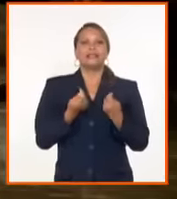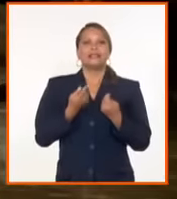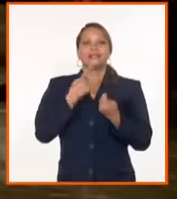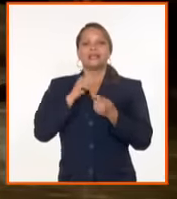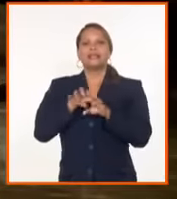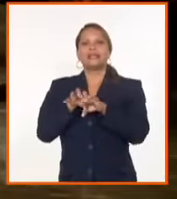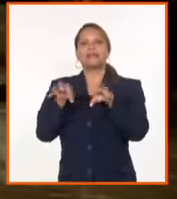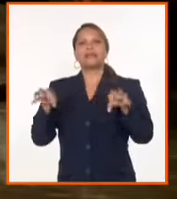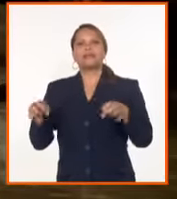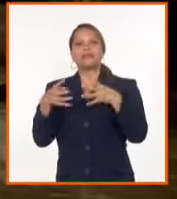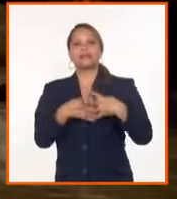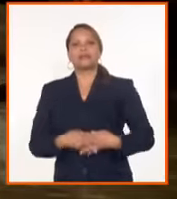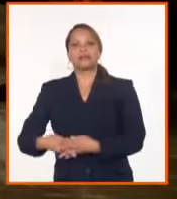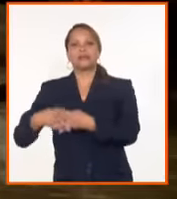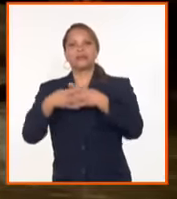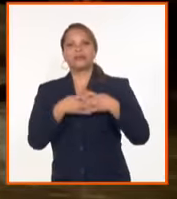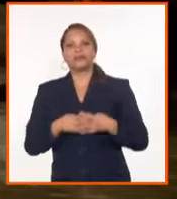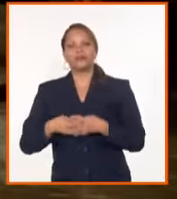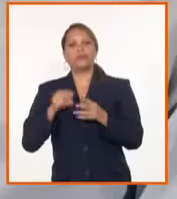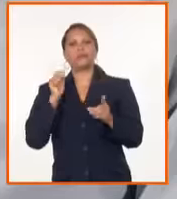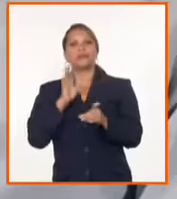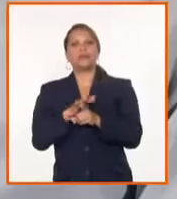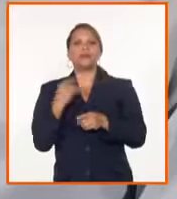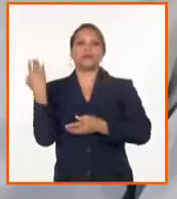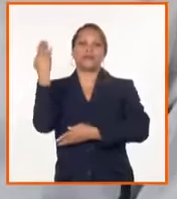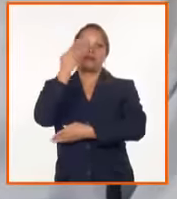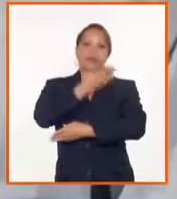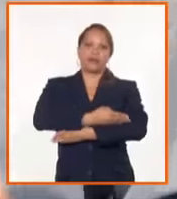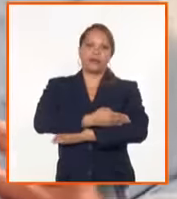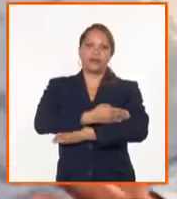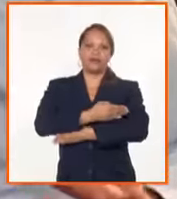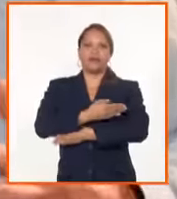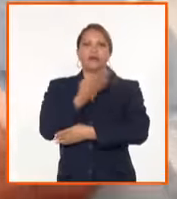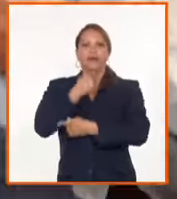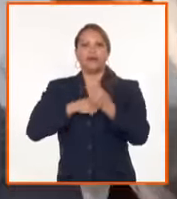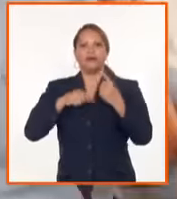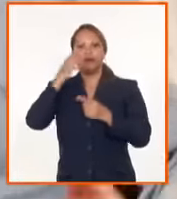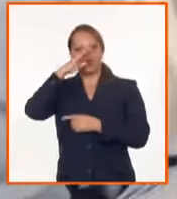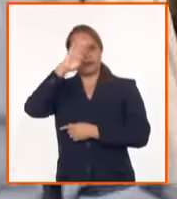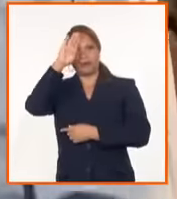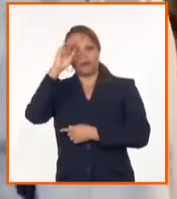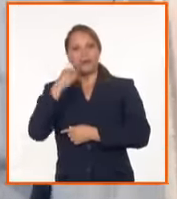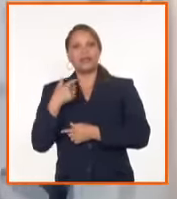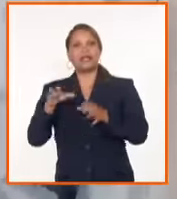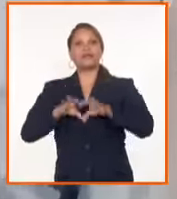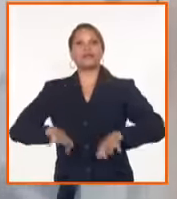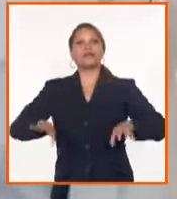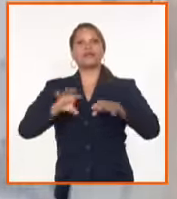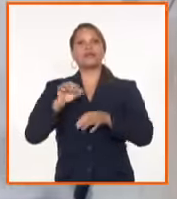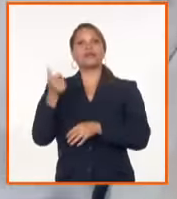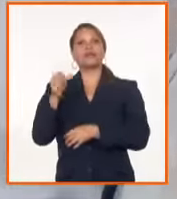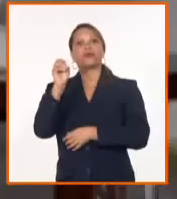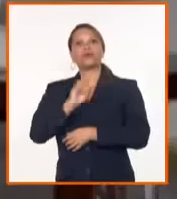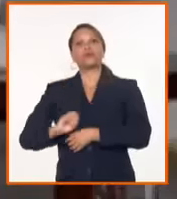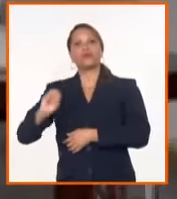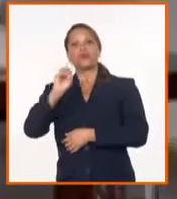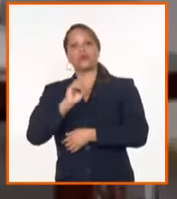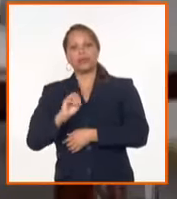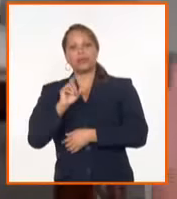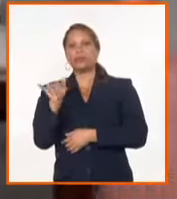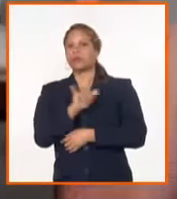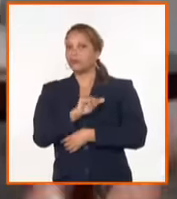Unidos y el inicio del bloqueo a Cuba, la crisis de octubre que puso al mundo al borde de una